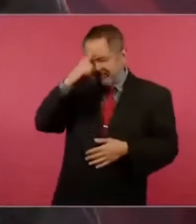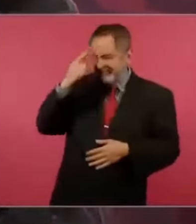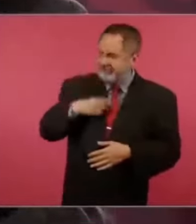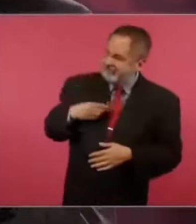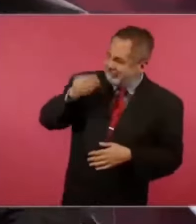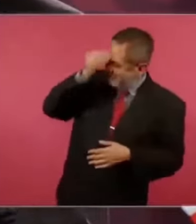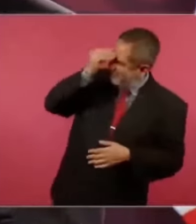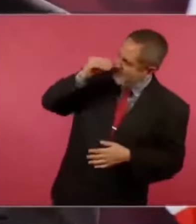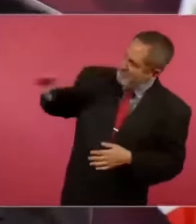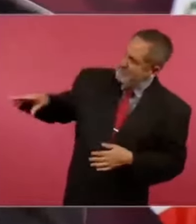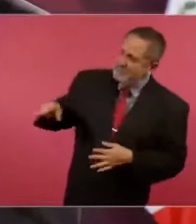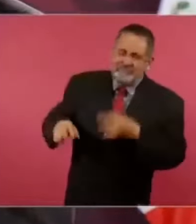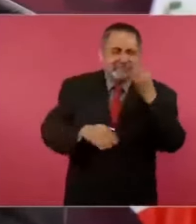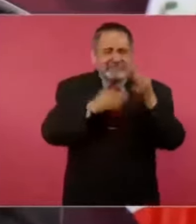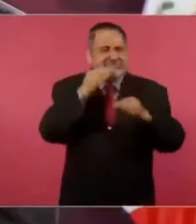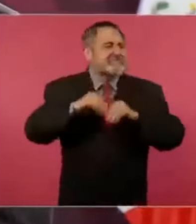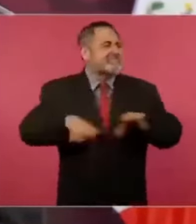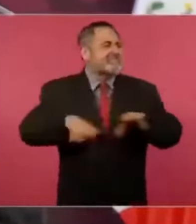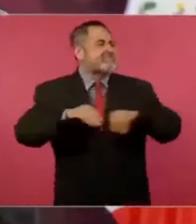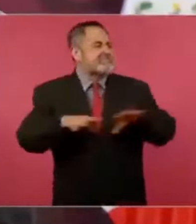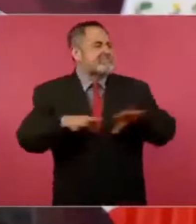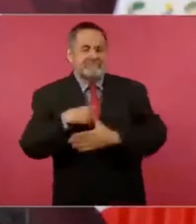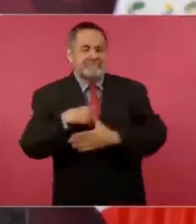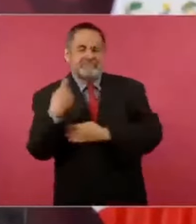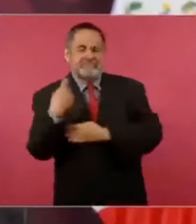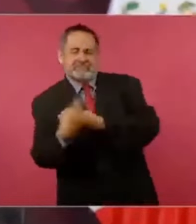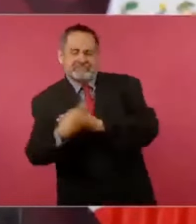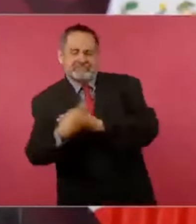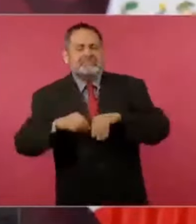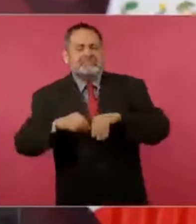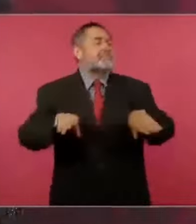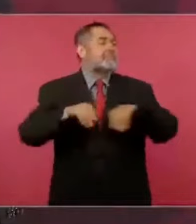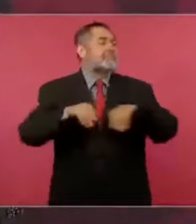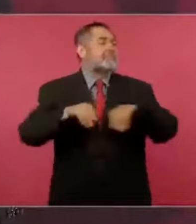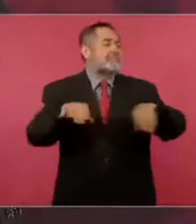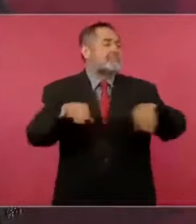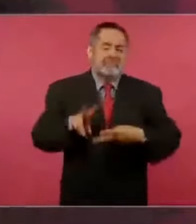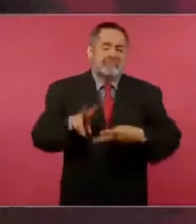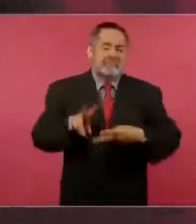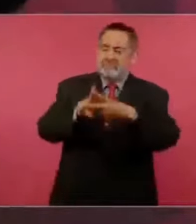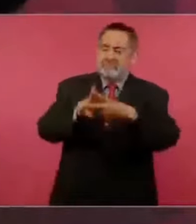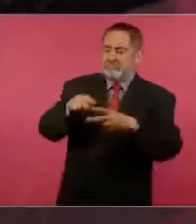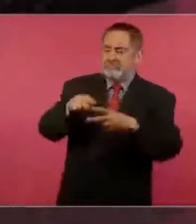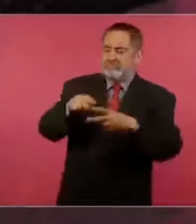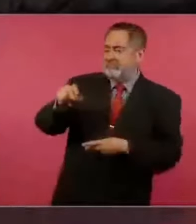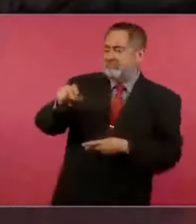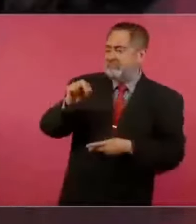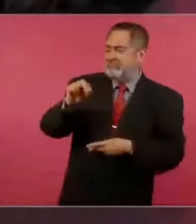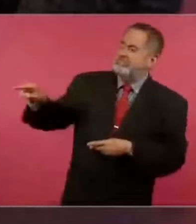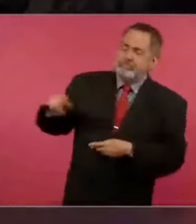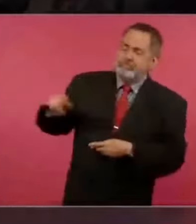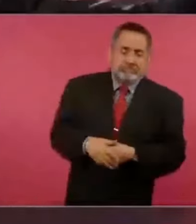millones de veces de manera automatizada, con eso ya.